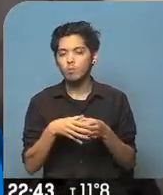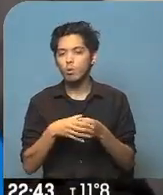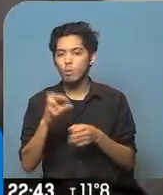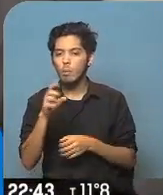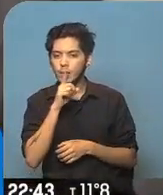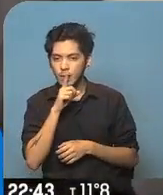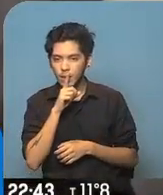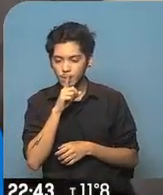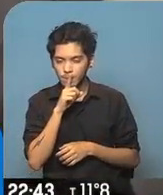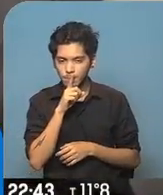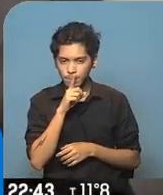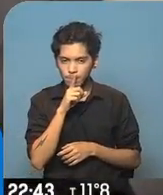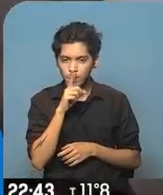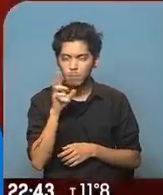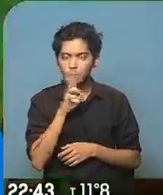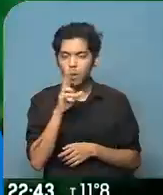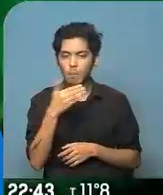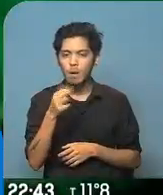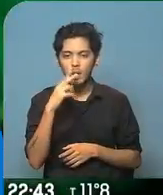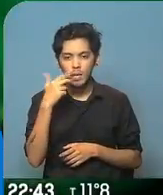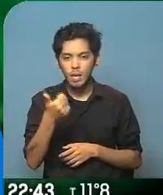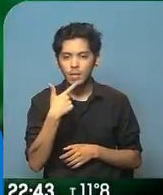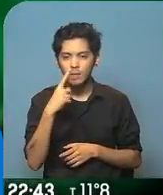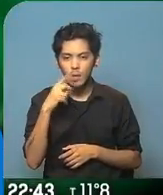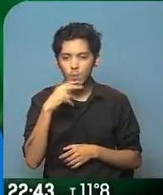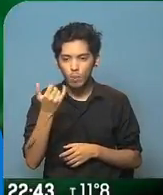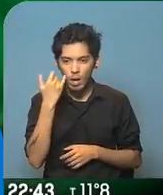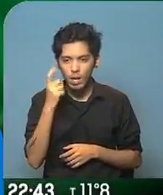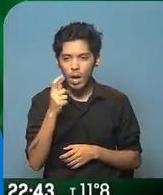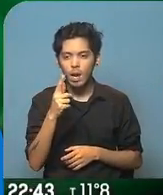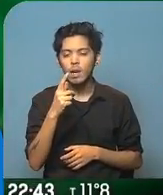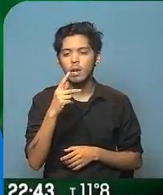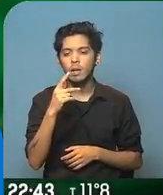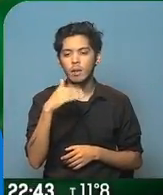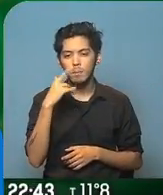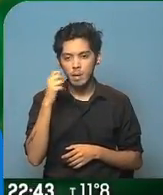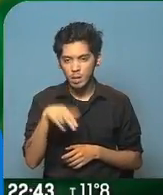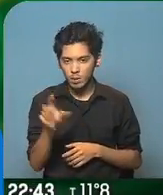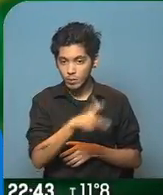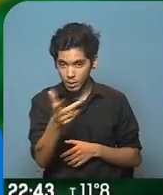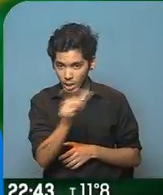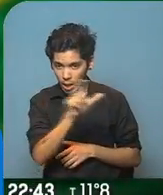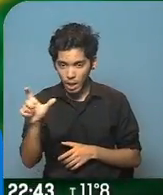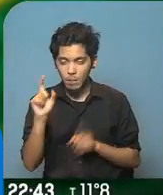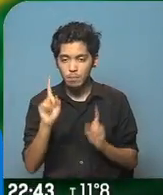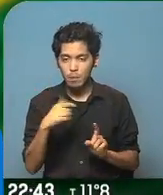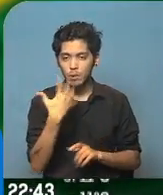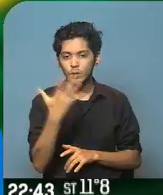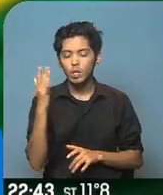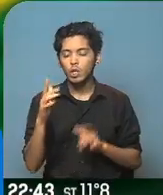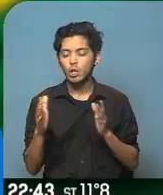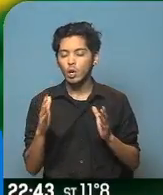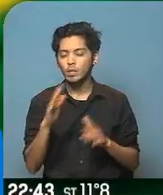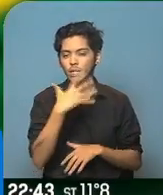la ecologista Marina Silva y Gerardo Alckmin, del Partido de la Socialdemocracia Brasileña, con entre